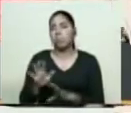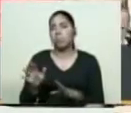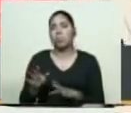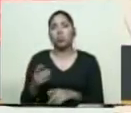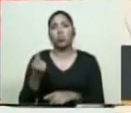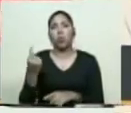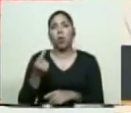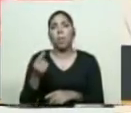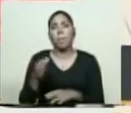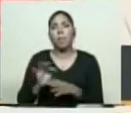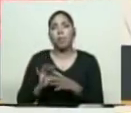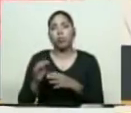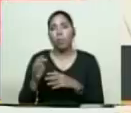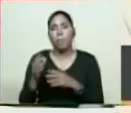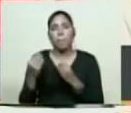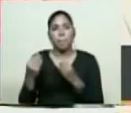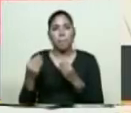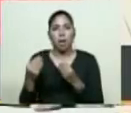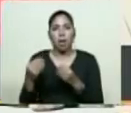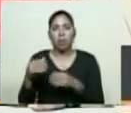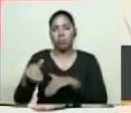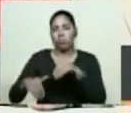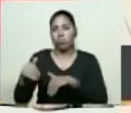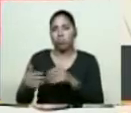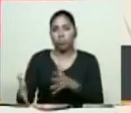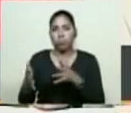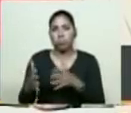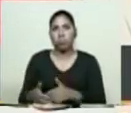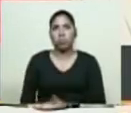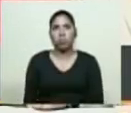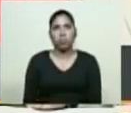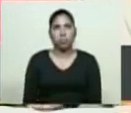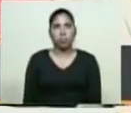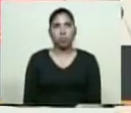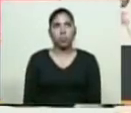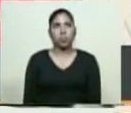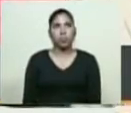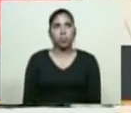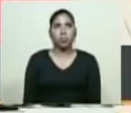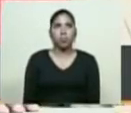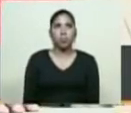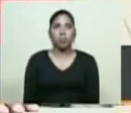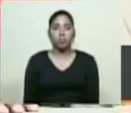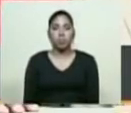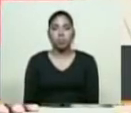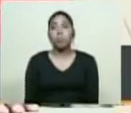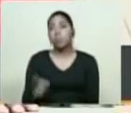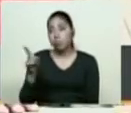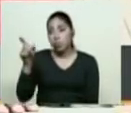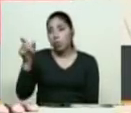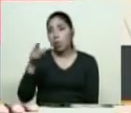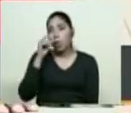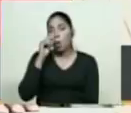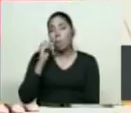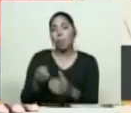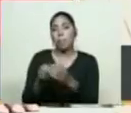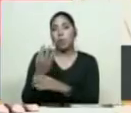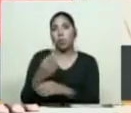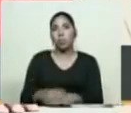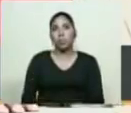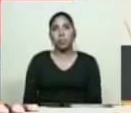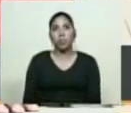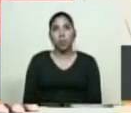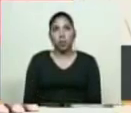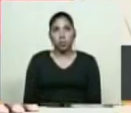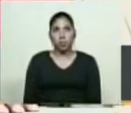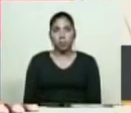un señor tristemente recordado en la fila revolucionaria que se llamaba Luis Miquelena, hecho por él, para impedir que el comandante